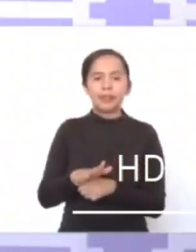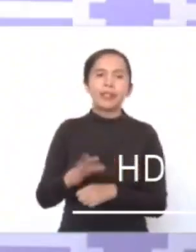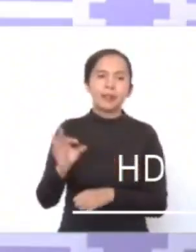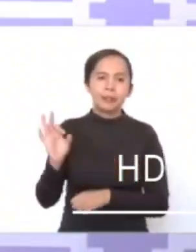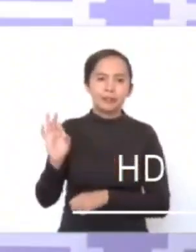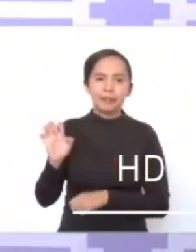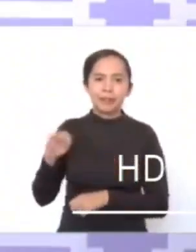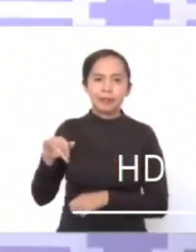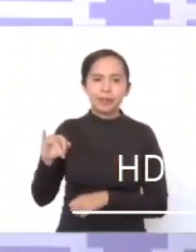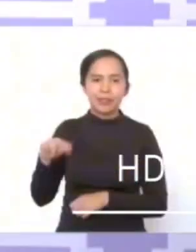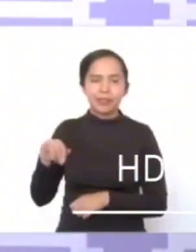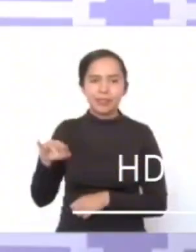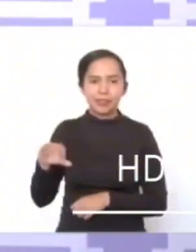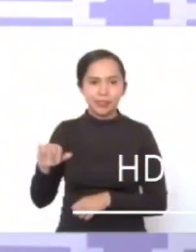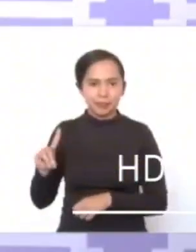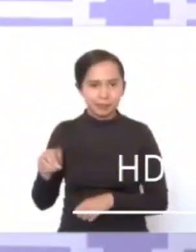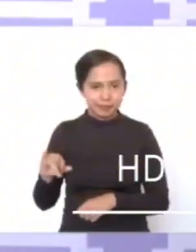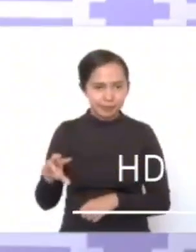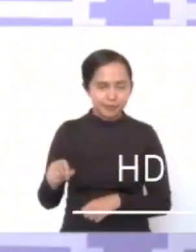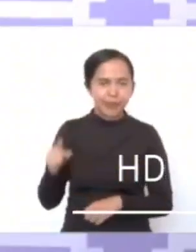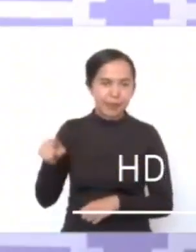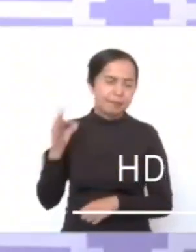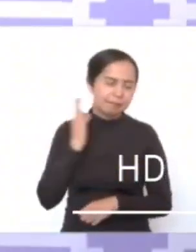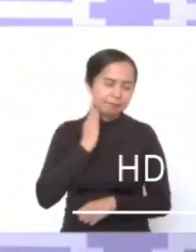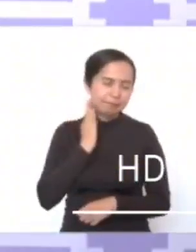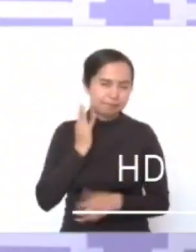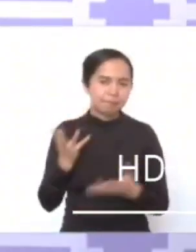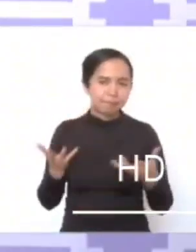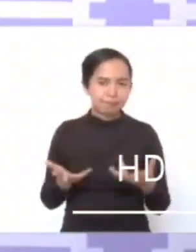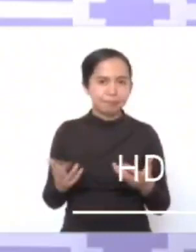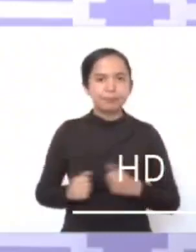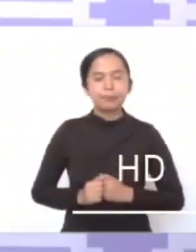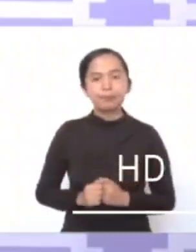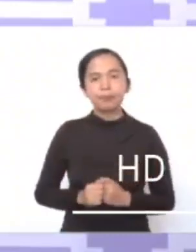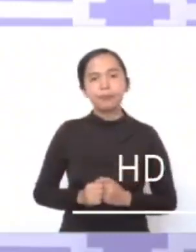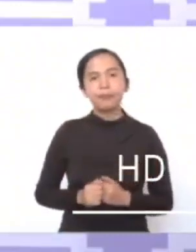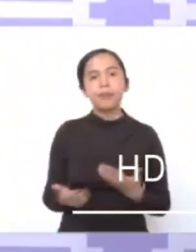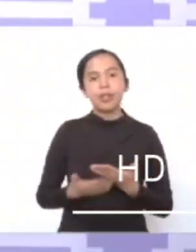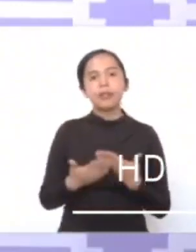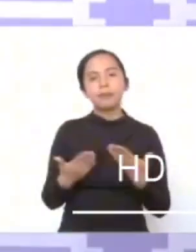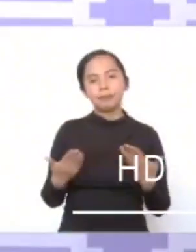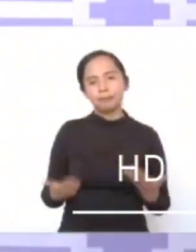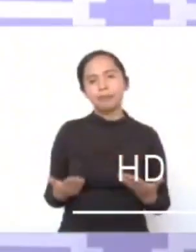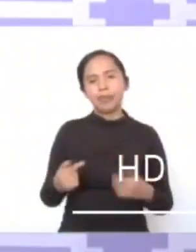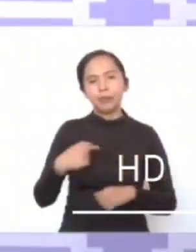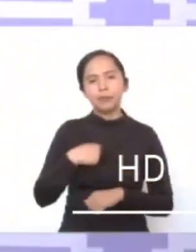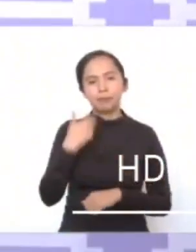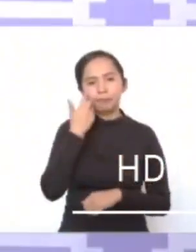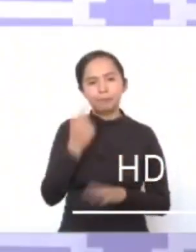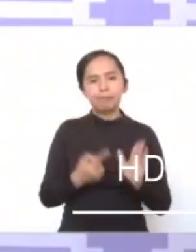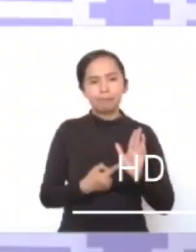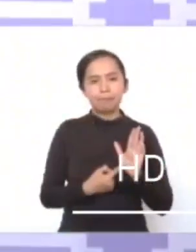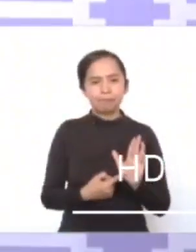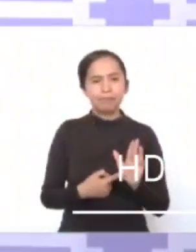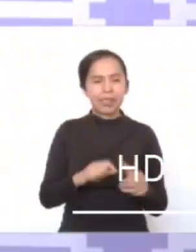Fiscalía de la Ciudad de México. Ahora bien, quiero señalar lo siguiente.